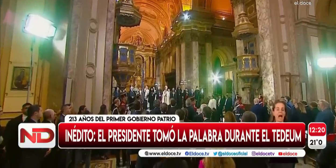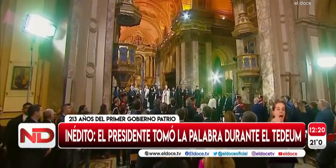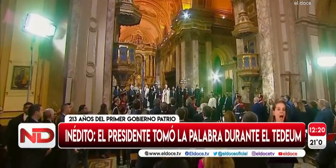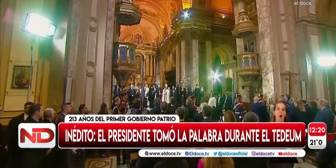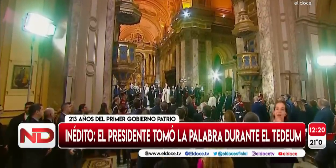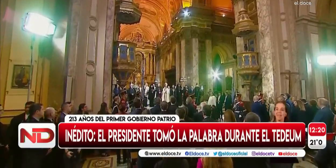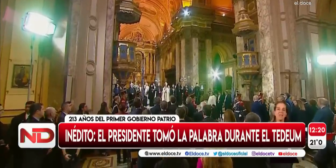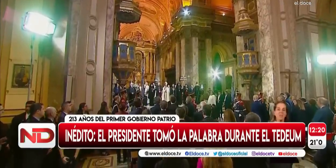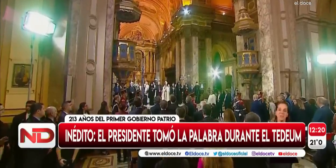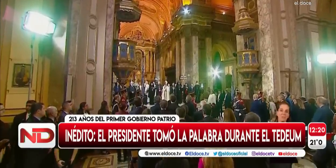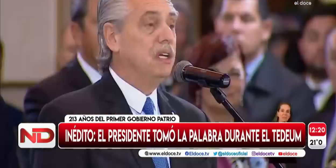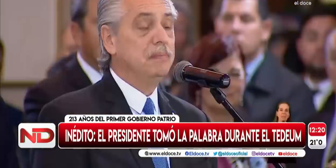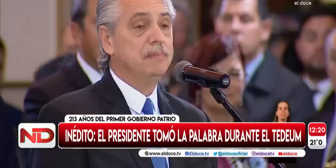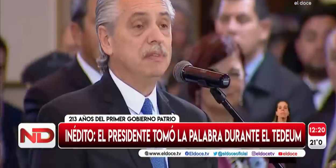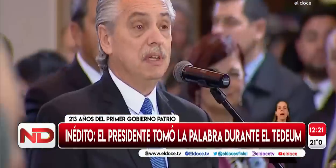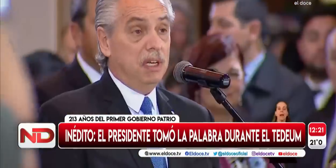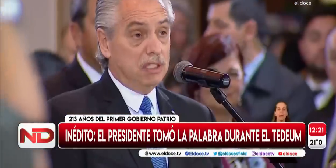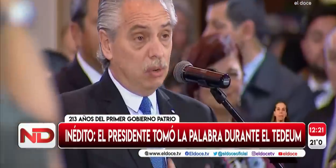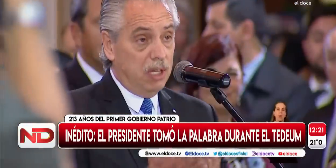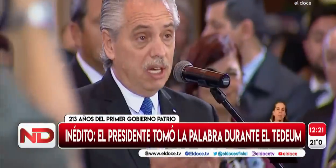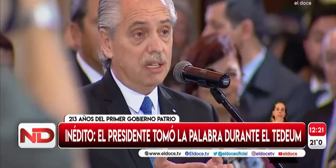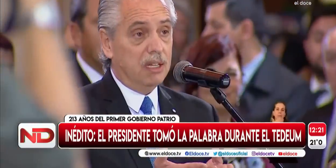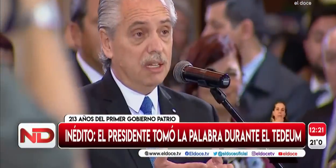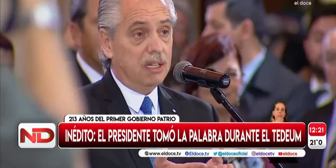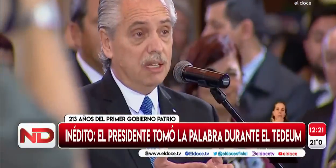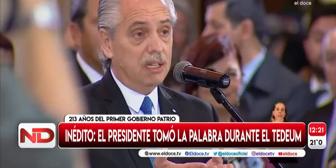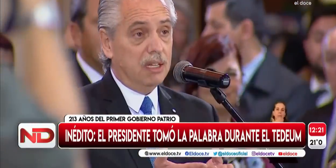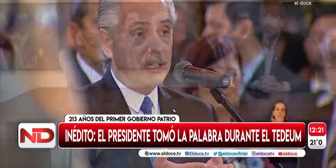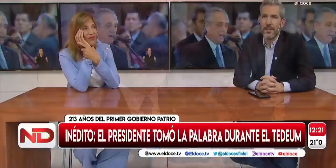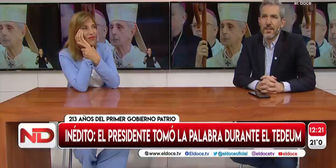todas podamos construir esa unidad.